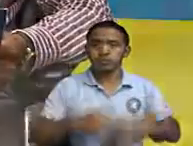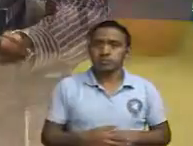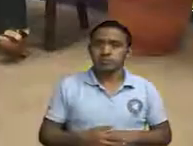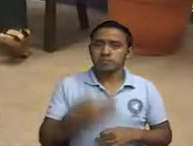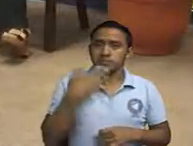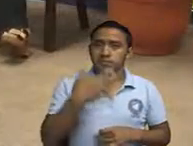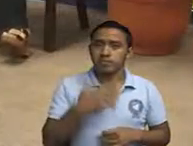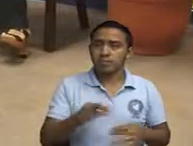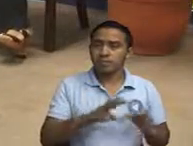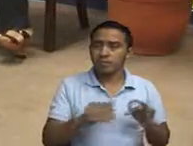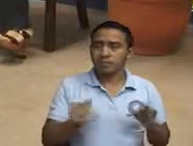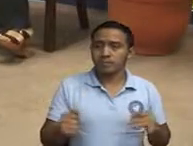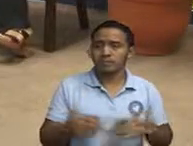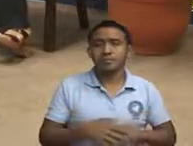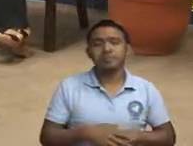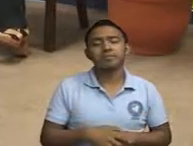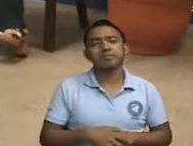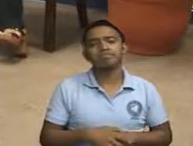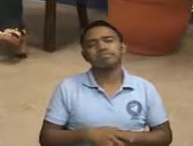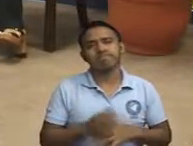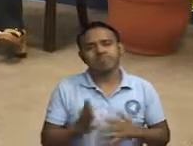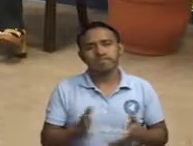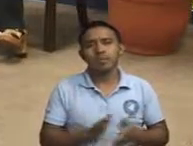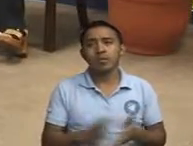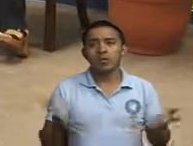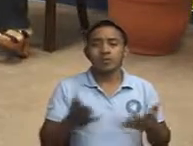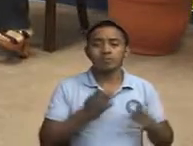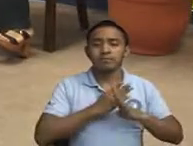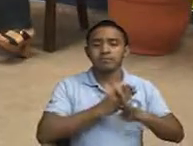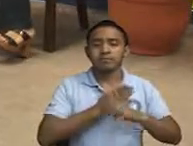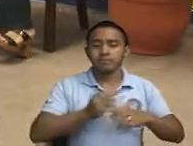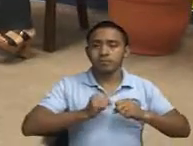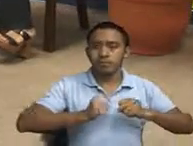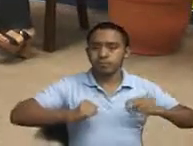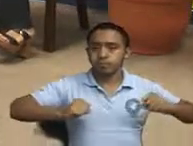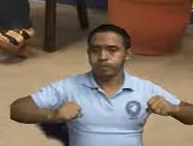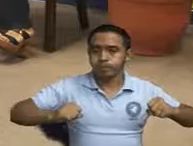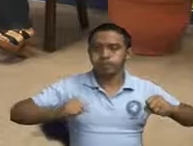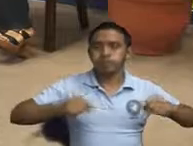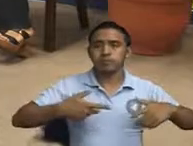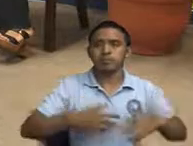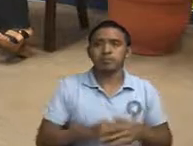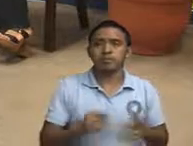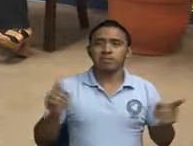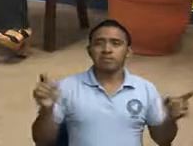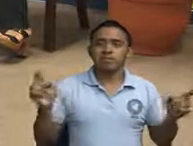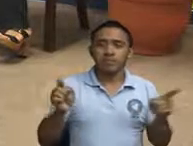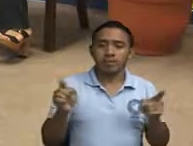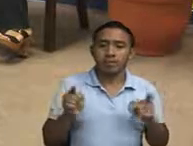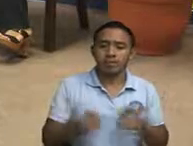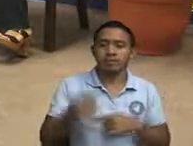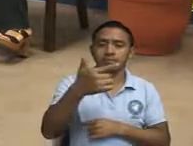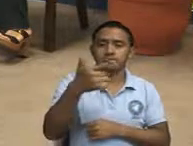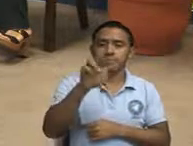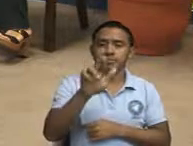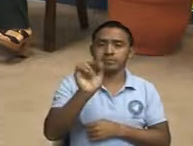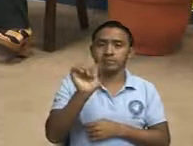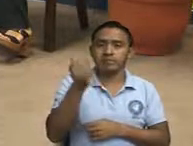una buena fruta para... Sí, lo principal para el sobrepeso, para la obesidad, es disminuir la grasa.